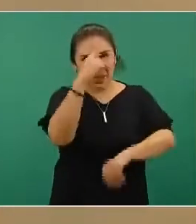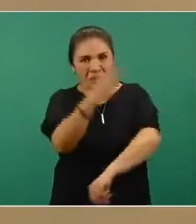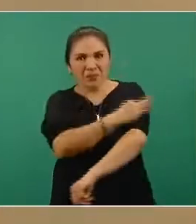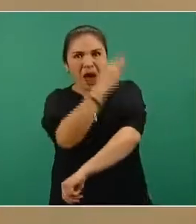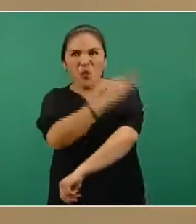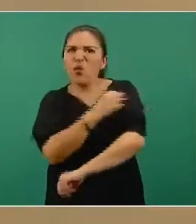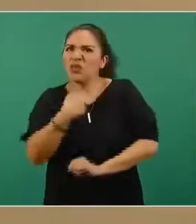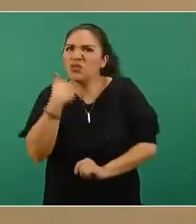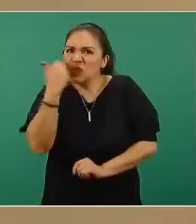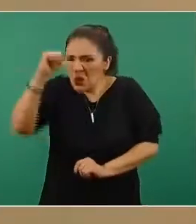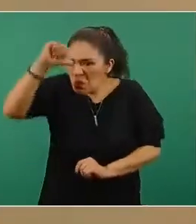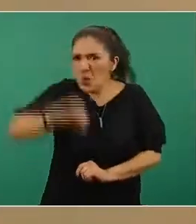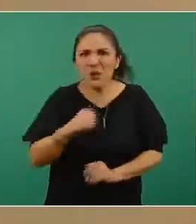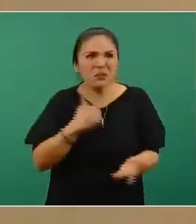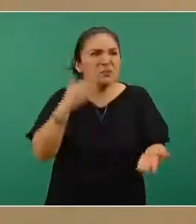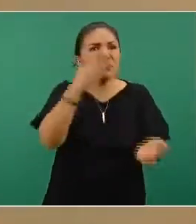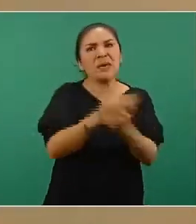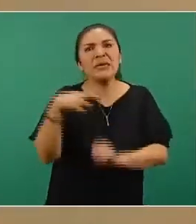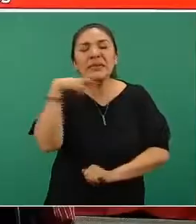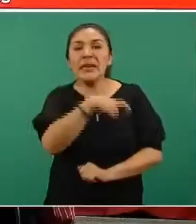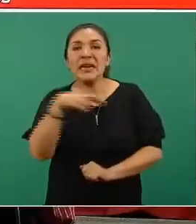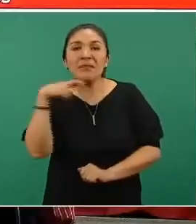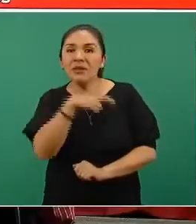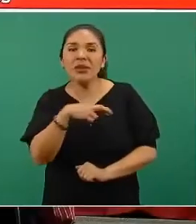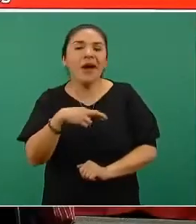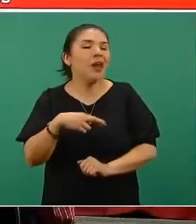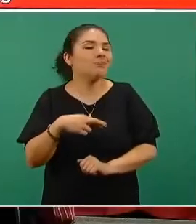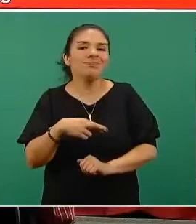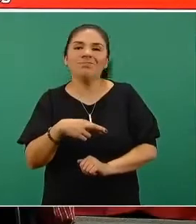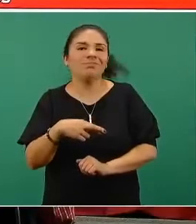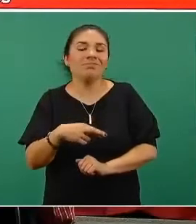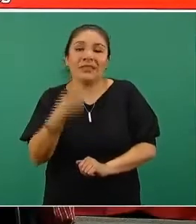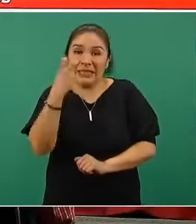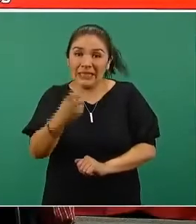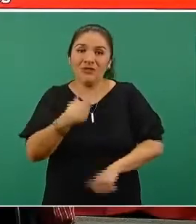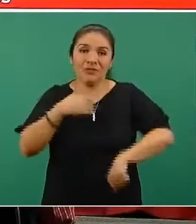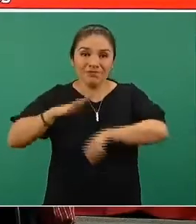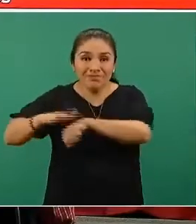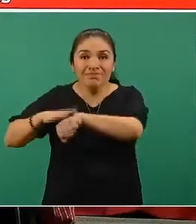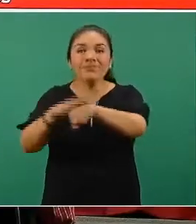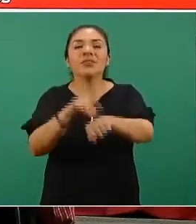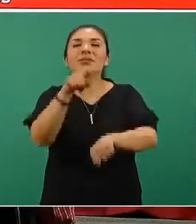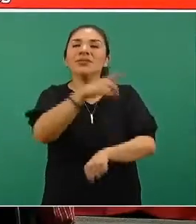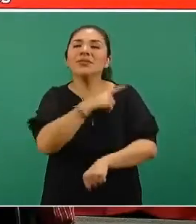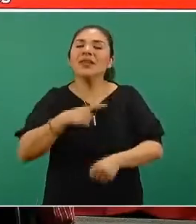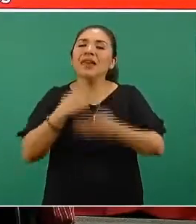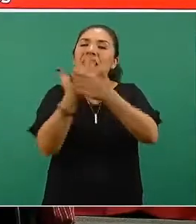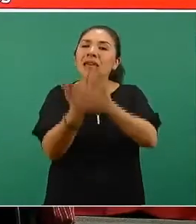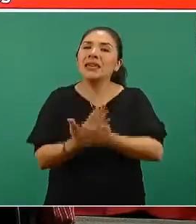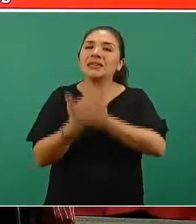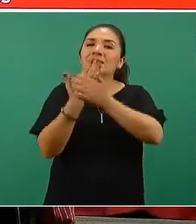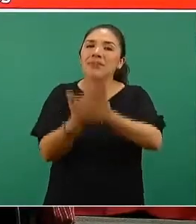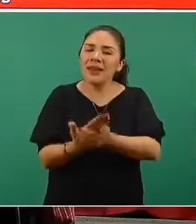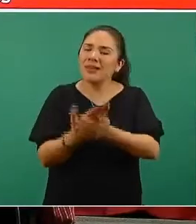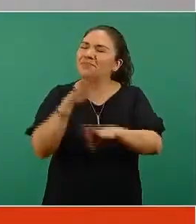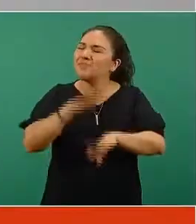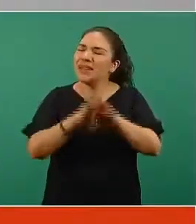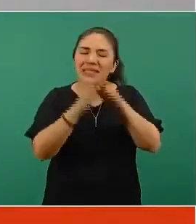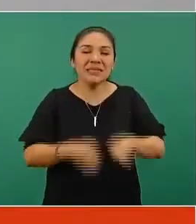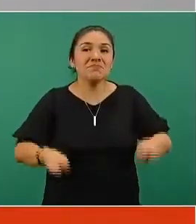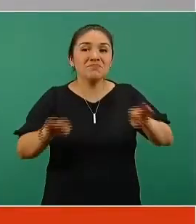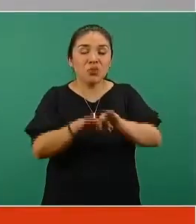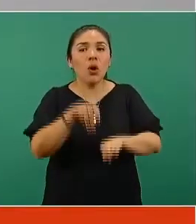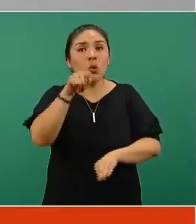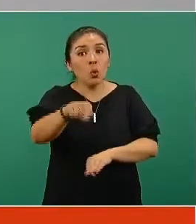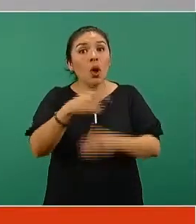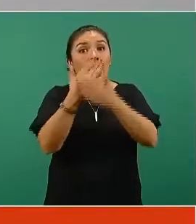querer acudir para recibir la vacuna. Y aquí el llamado de esperar el turno es muy importante. Esperar el turno